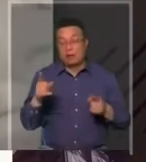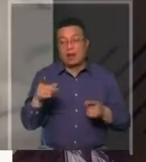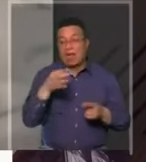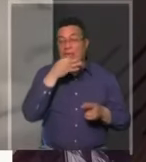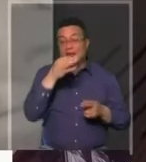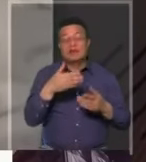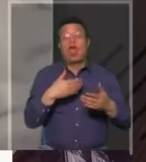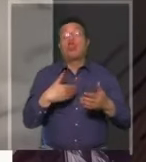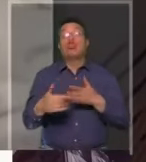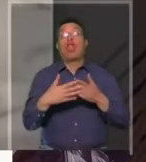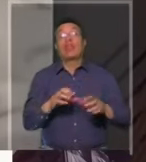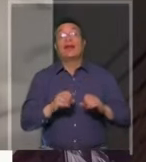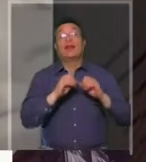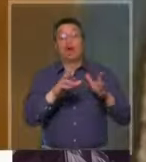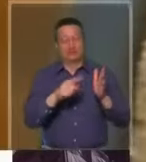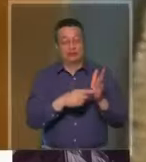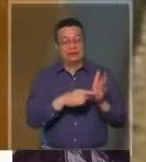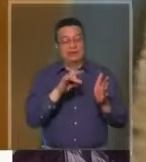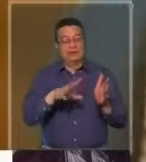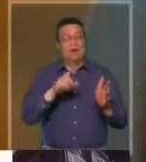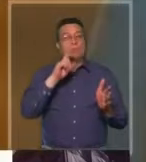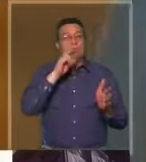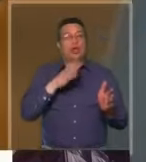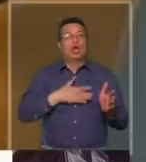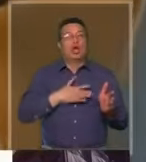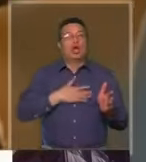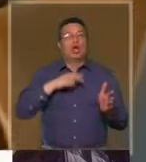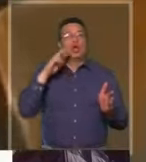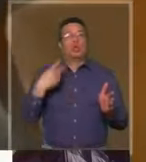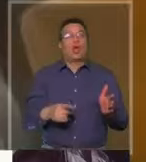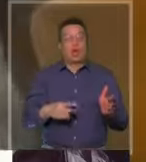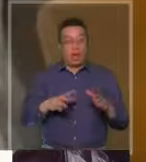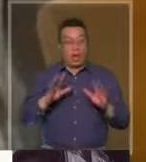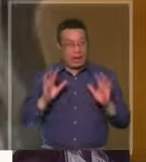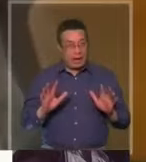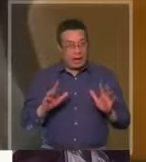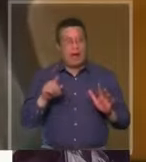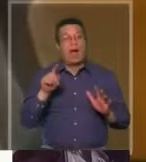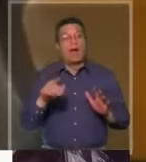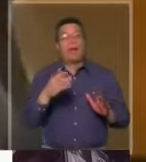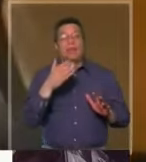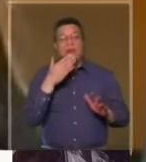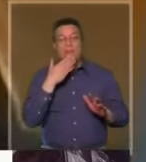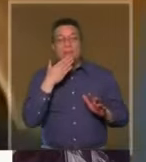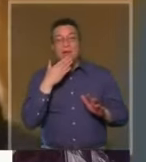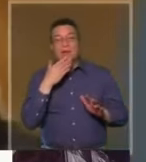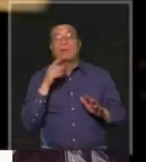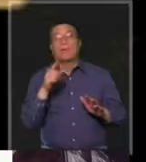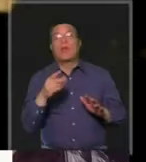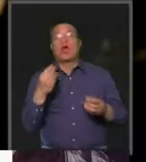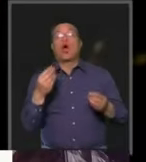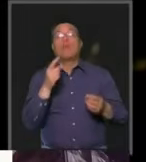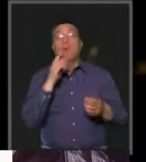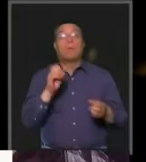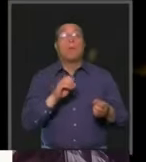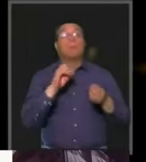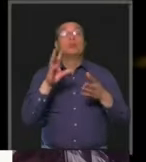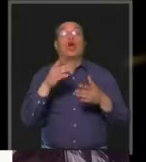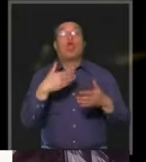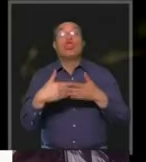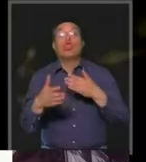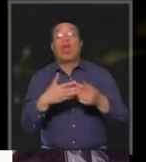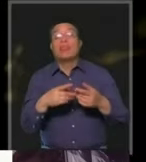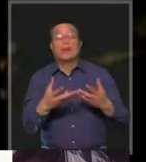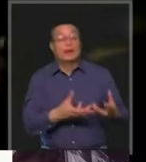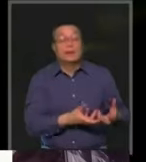destino pero sí el propietario ni tampoco en un momento dado el la Fuente De dónde viene su